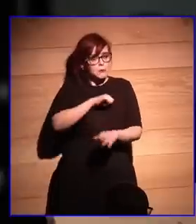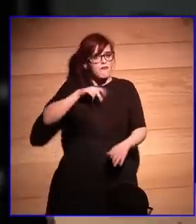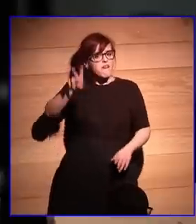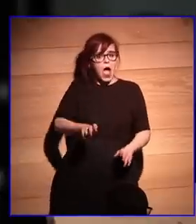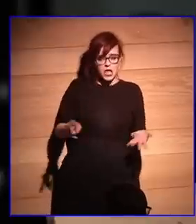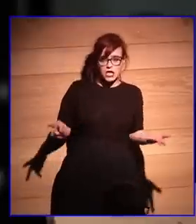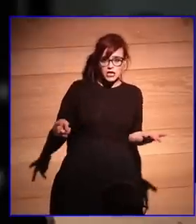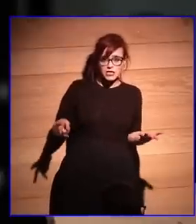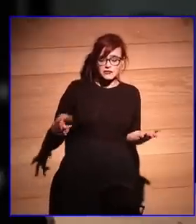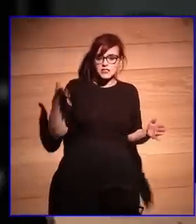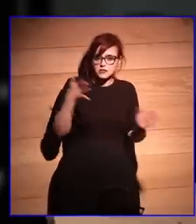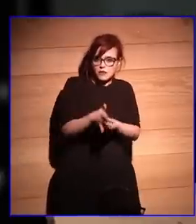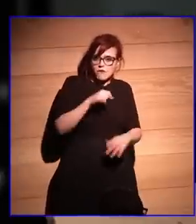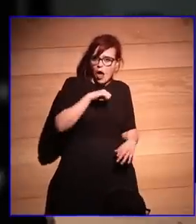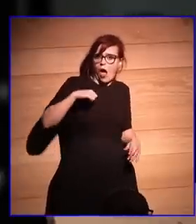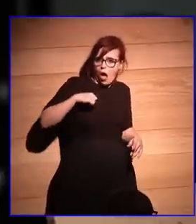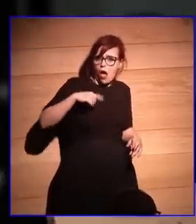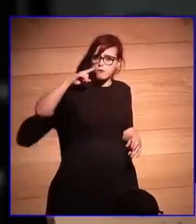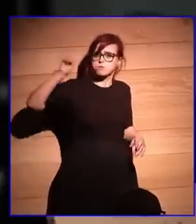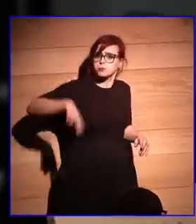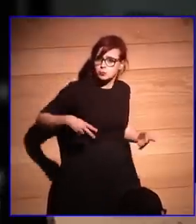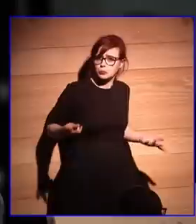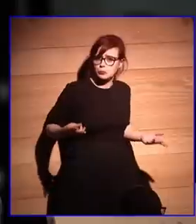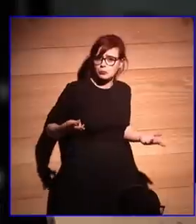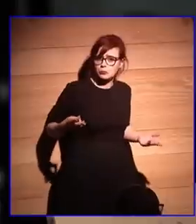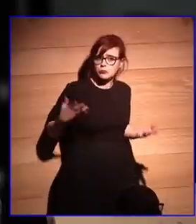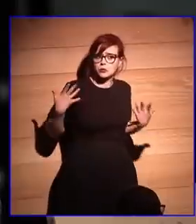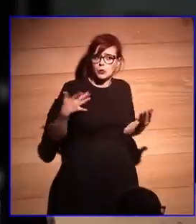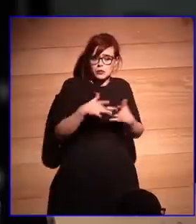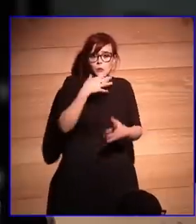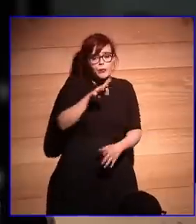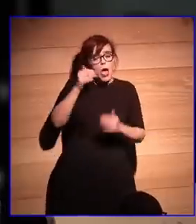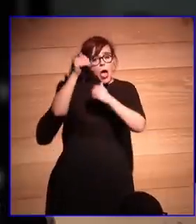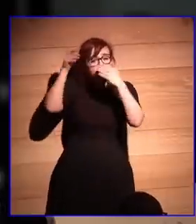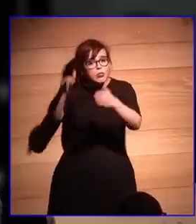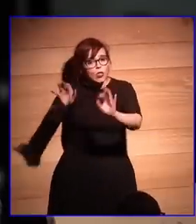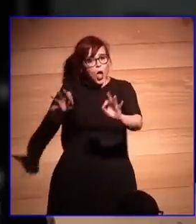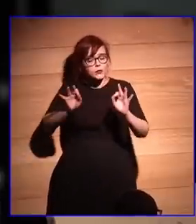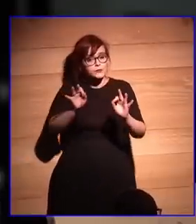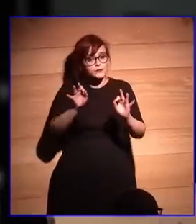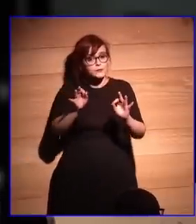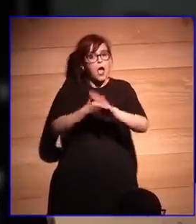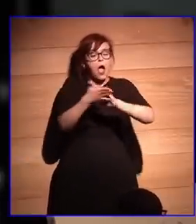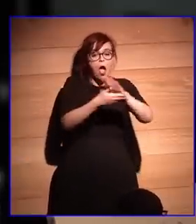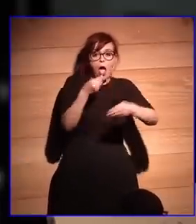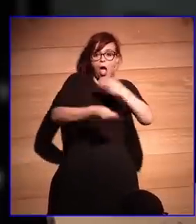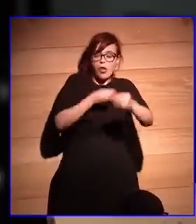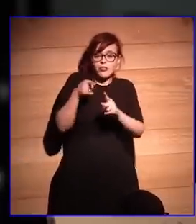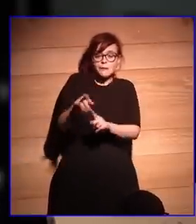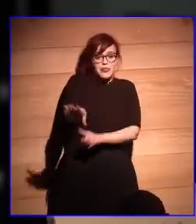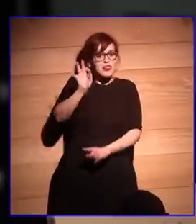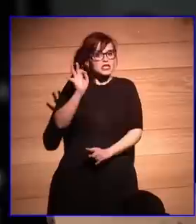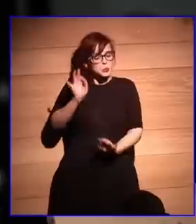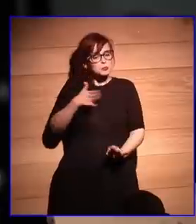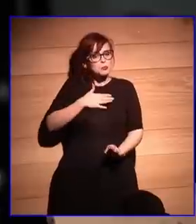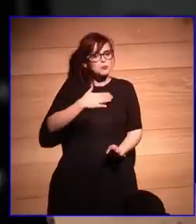decir, hay un acto de individualidad real al que se puede prestar atención. Está haciendo eso, es una decisión y es un